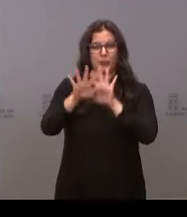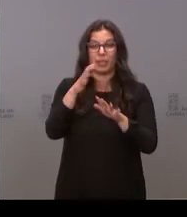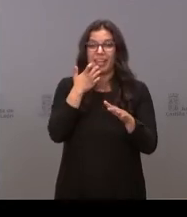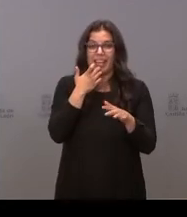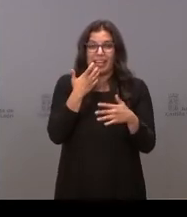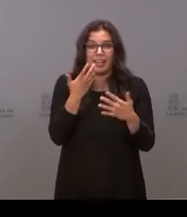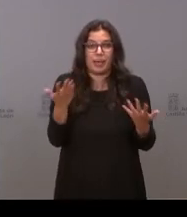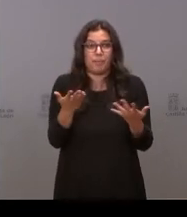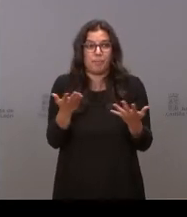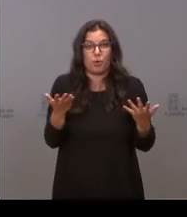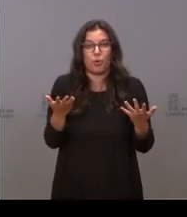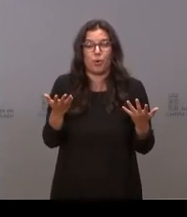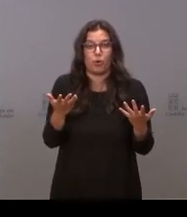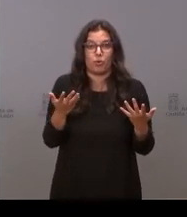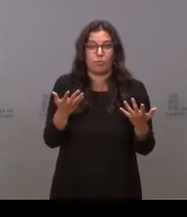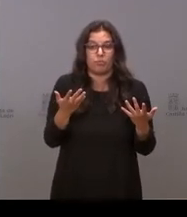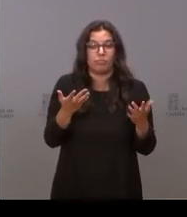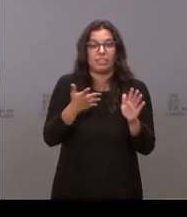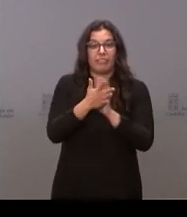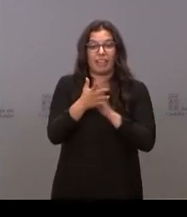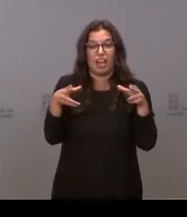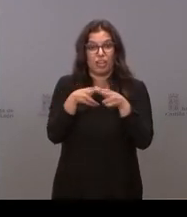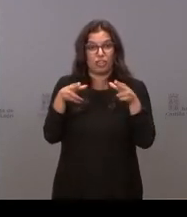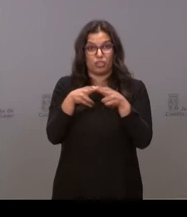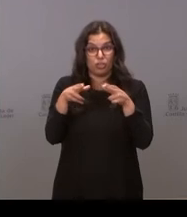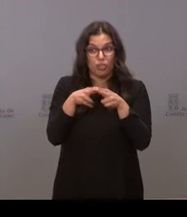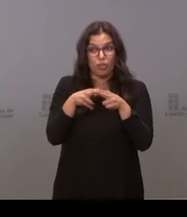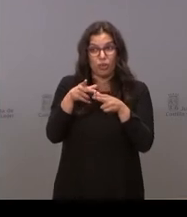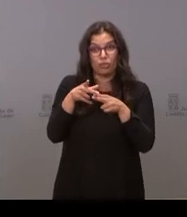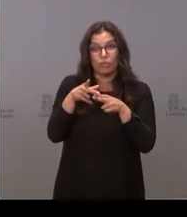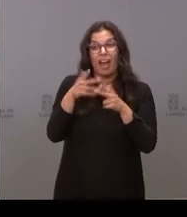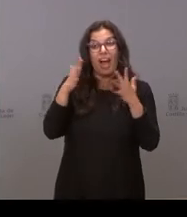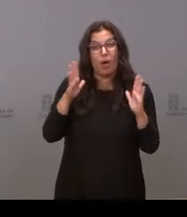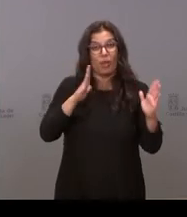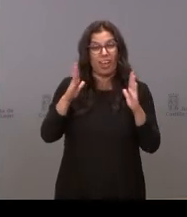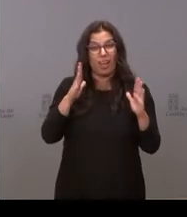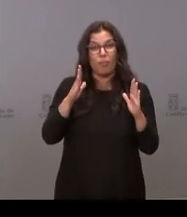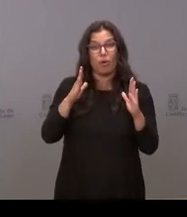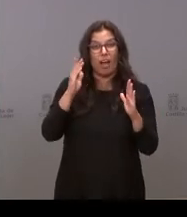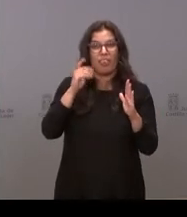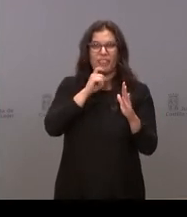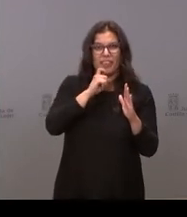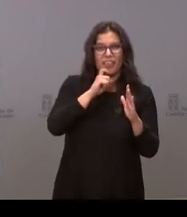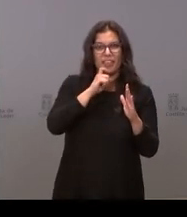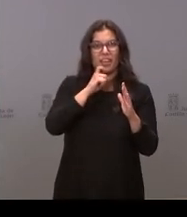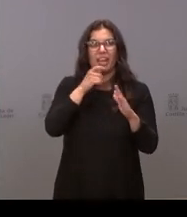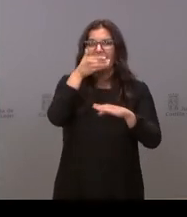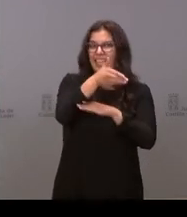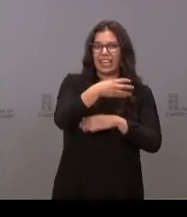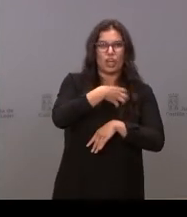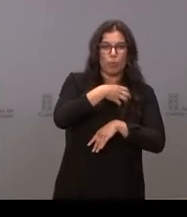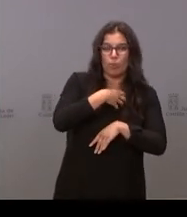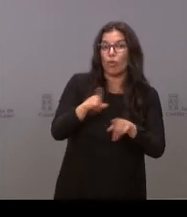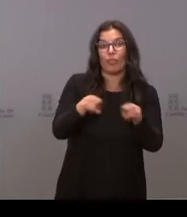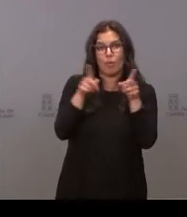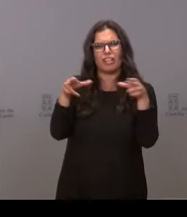que prácticamente el 100% de los abonados renovara en estos momentos en los que no podía acudir a veros, lo dice